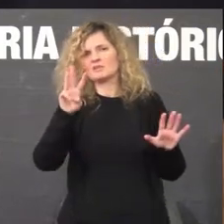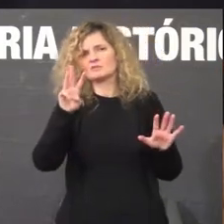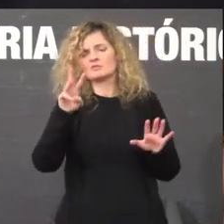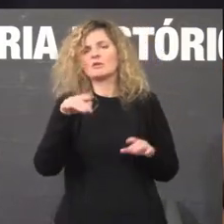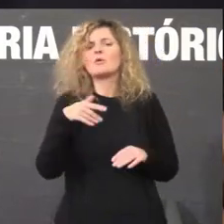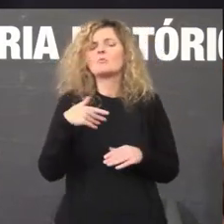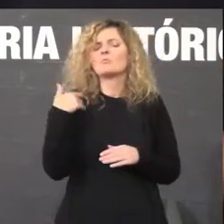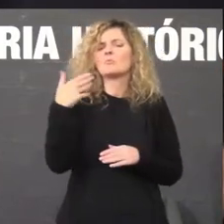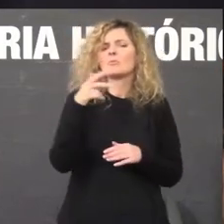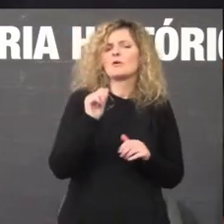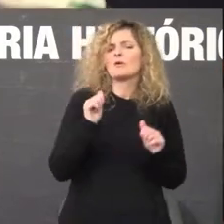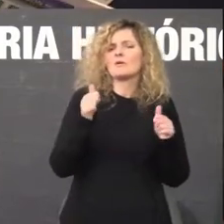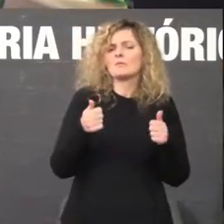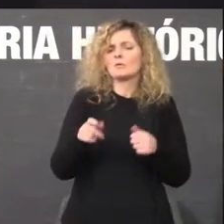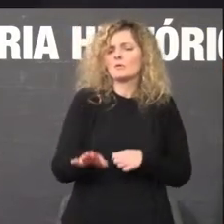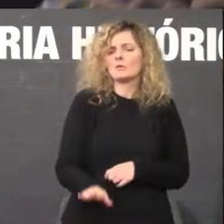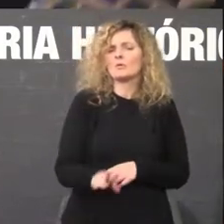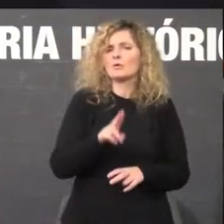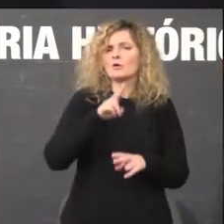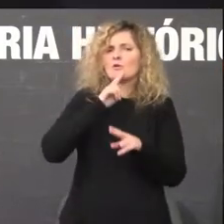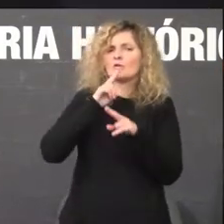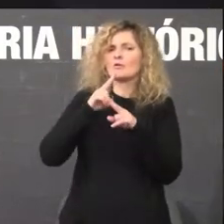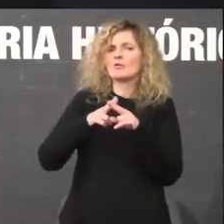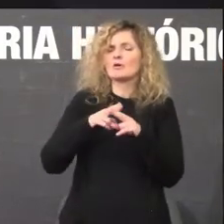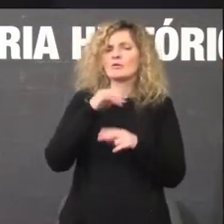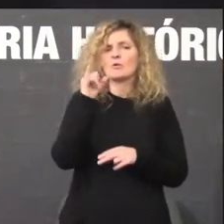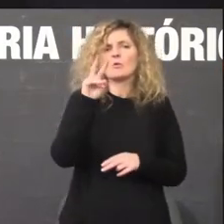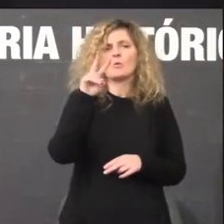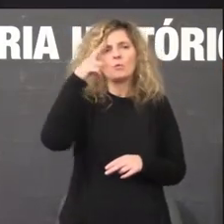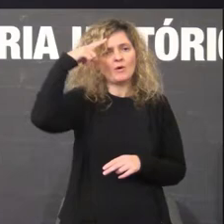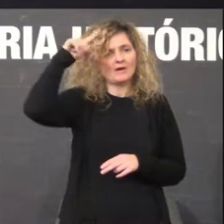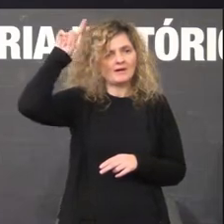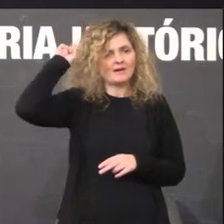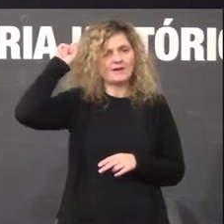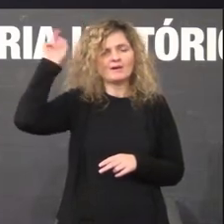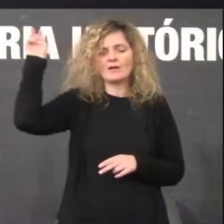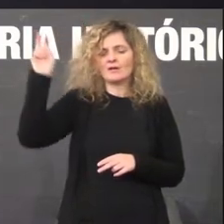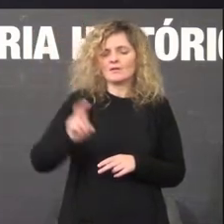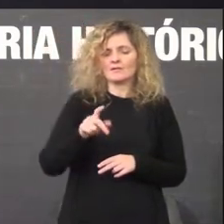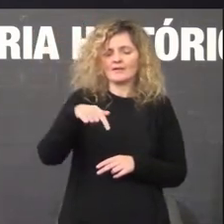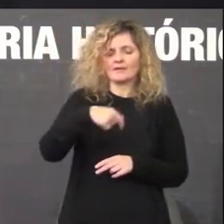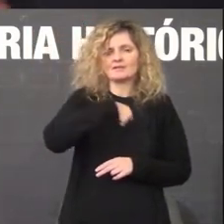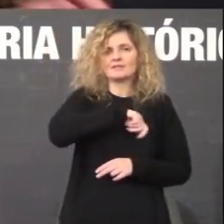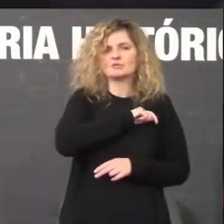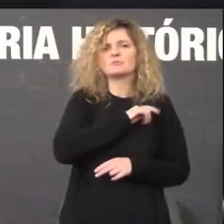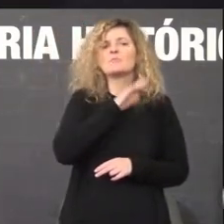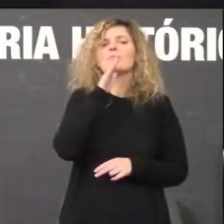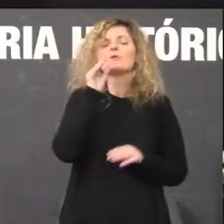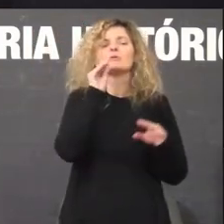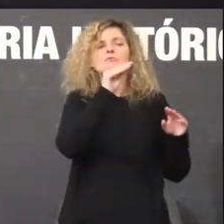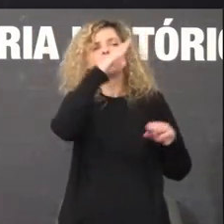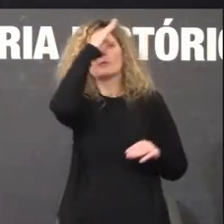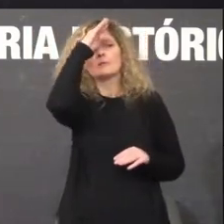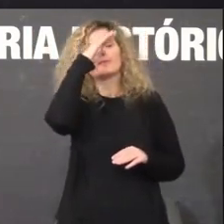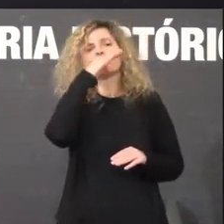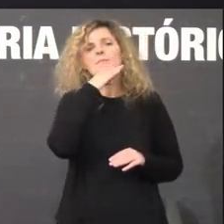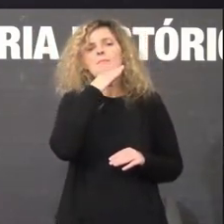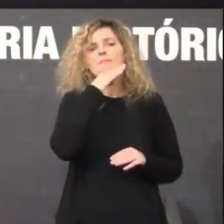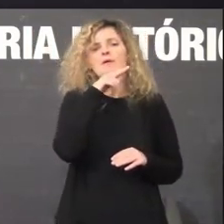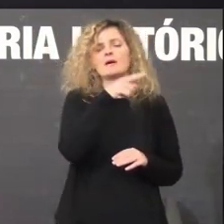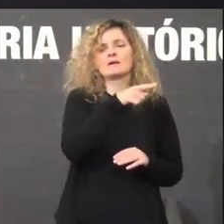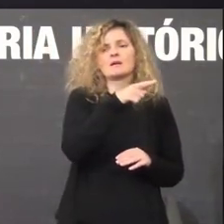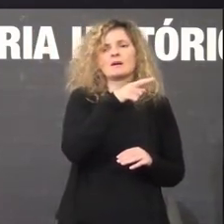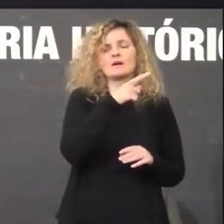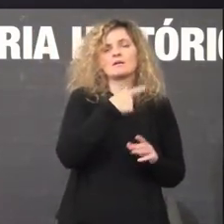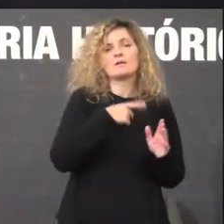es cuando un niño llamado Juan Carlos viene a España porque su padre